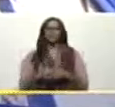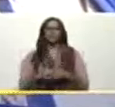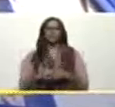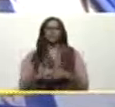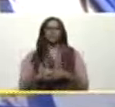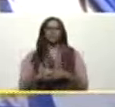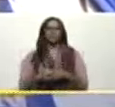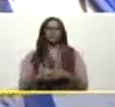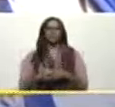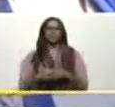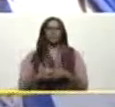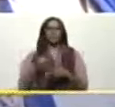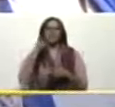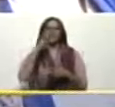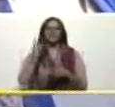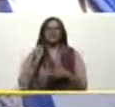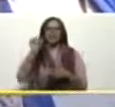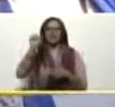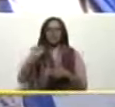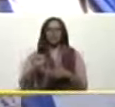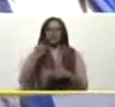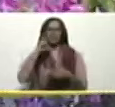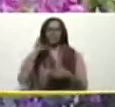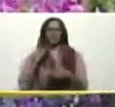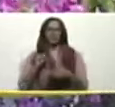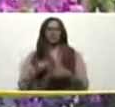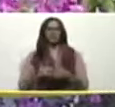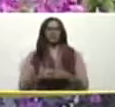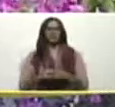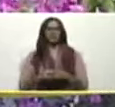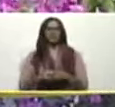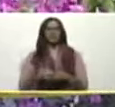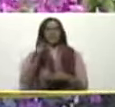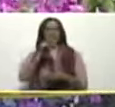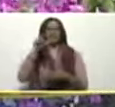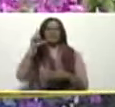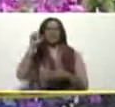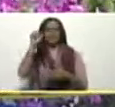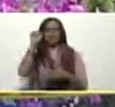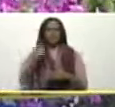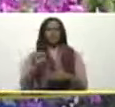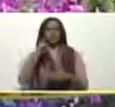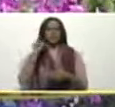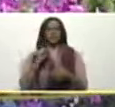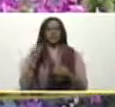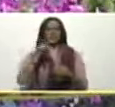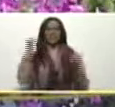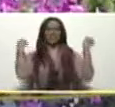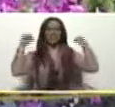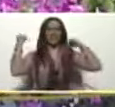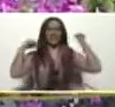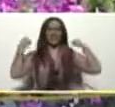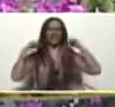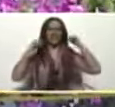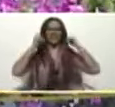De Salerno, el sur de Italia. Bueno, el sur de Italia, la gente del sur de Italia son gente rebelde, pues. ¿Ah?